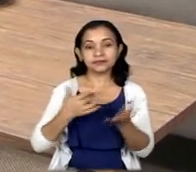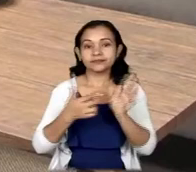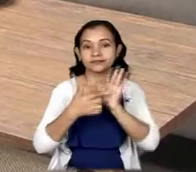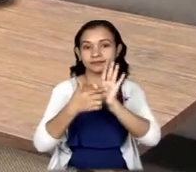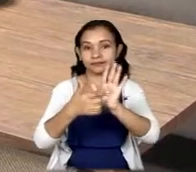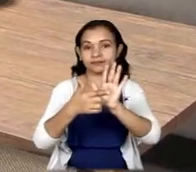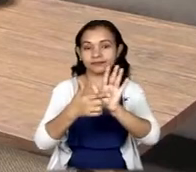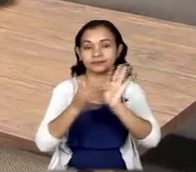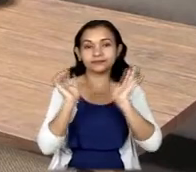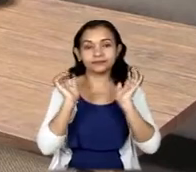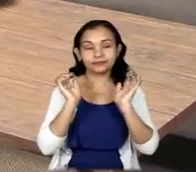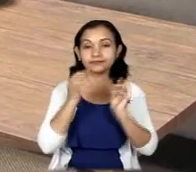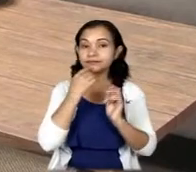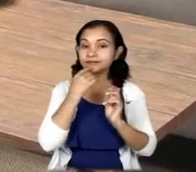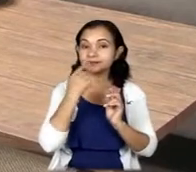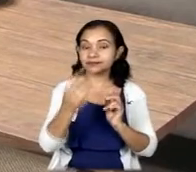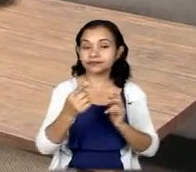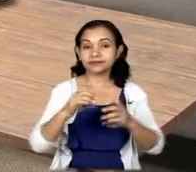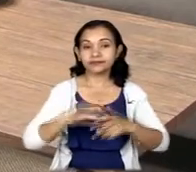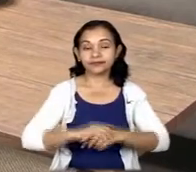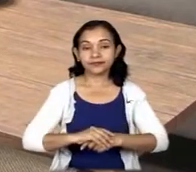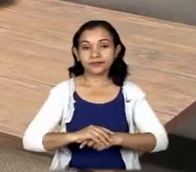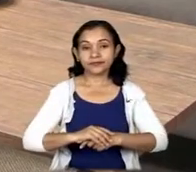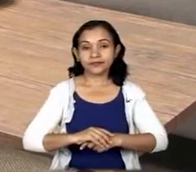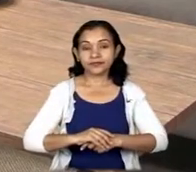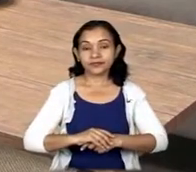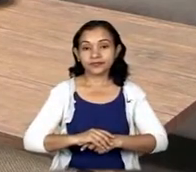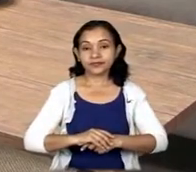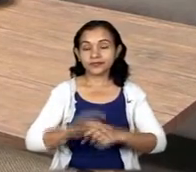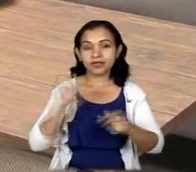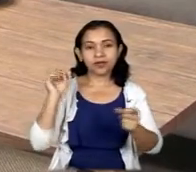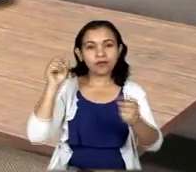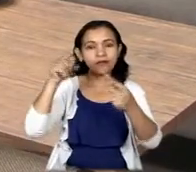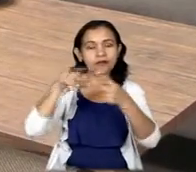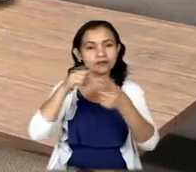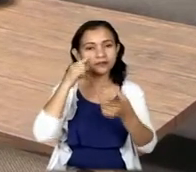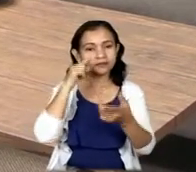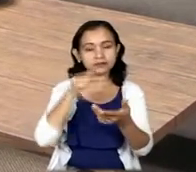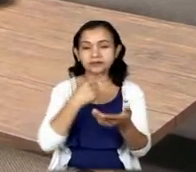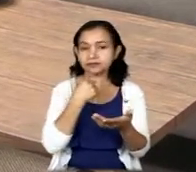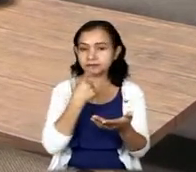que decía lo objetivo